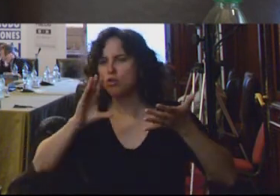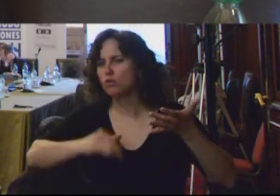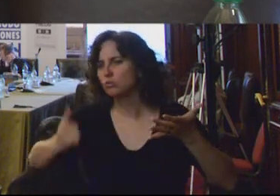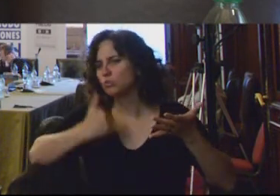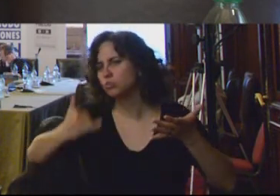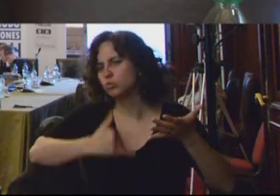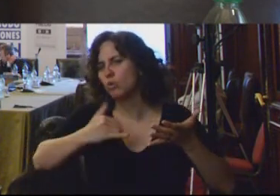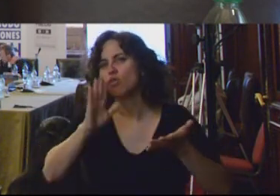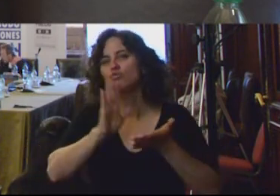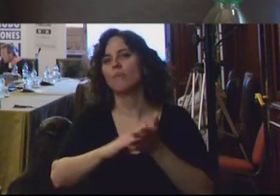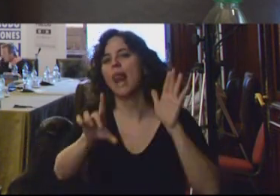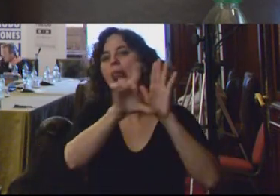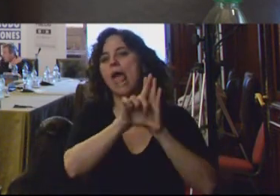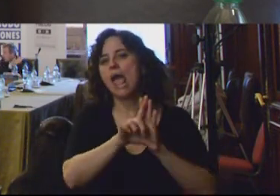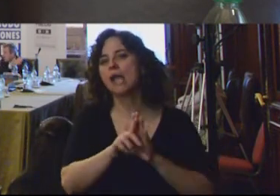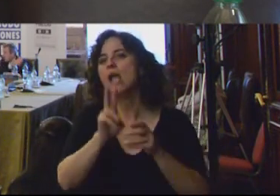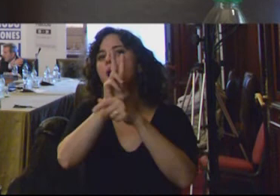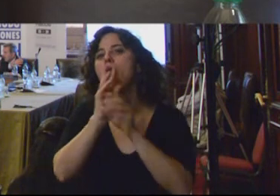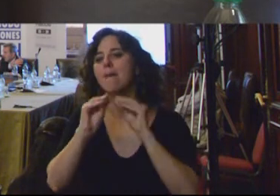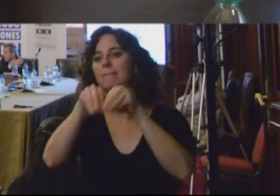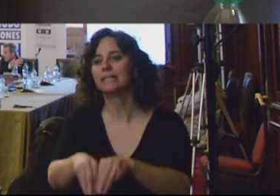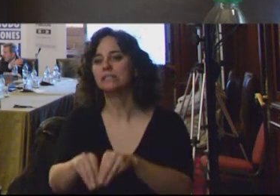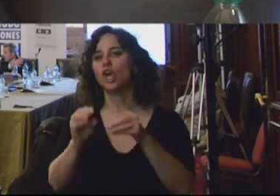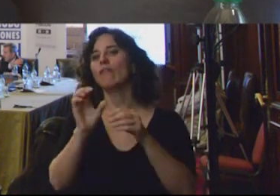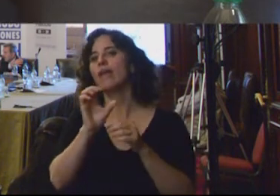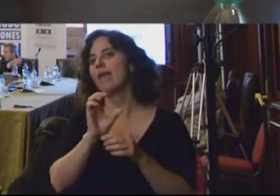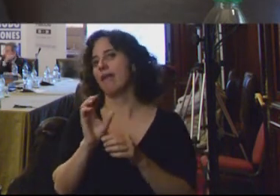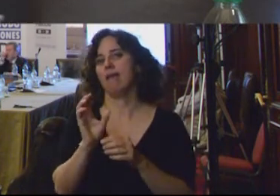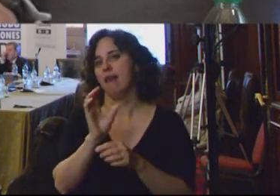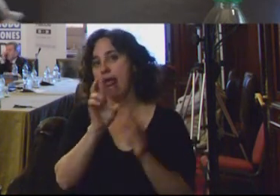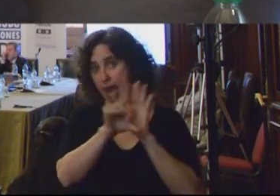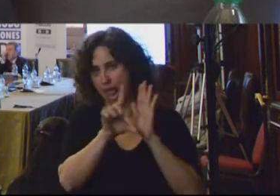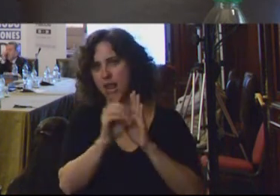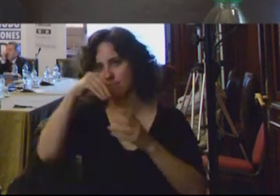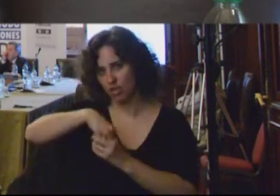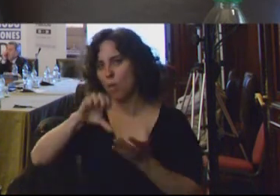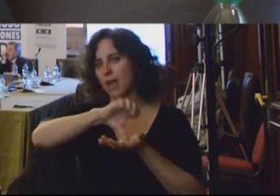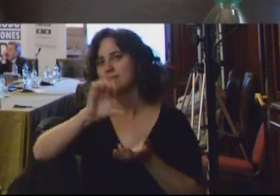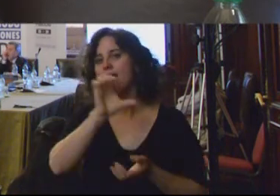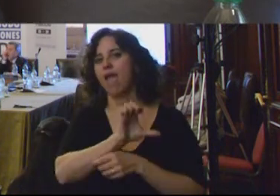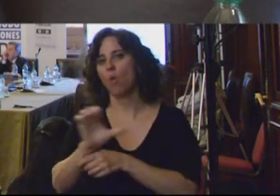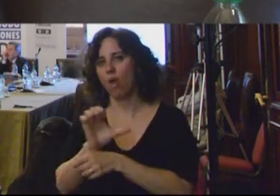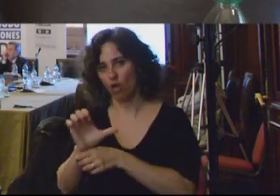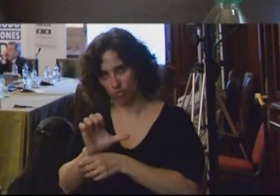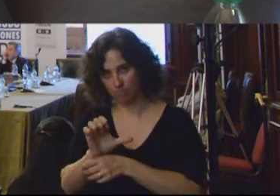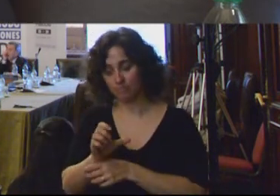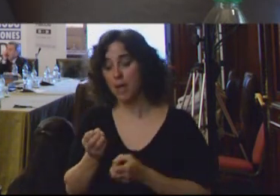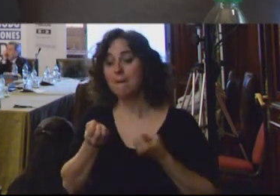sido la ley y la aplicación de la ley en el Ecuador, justamente para poder tener